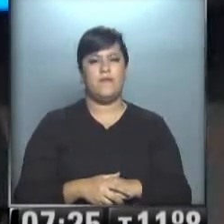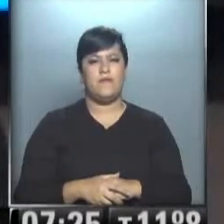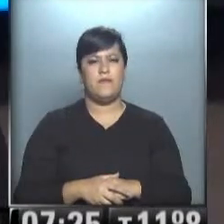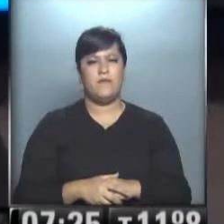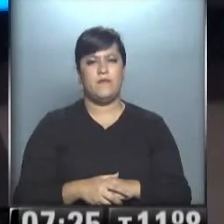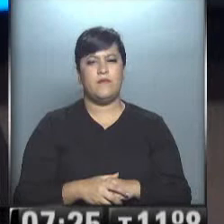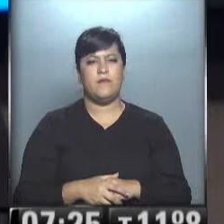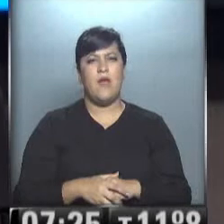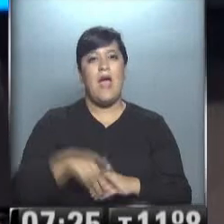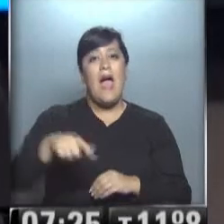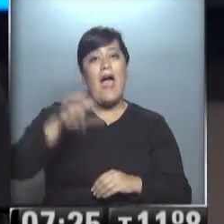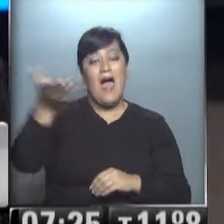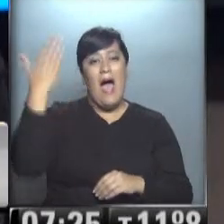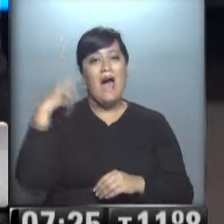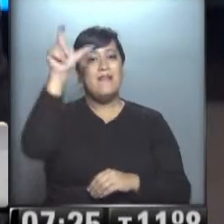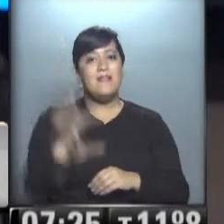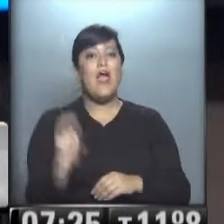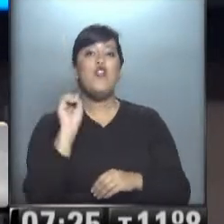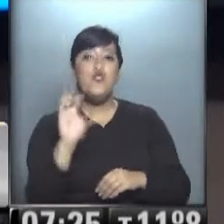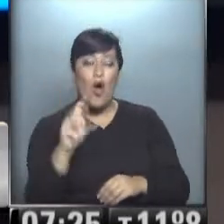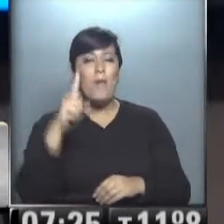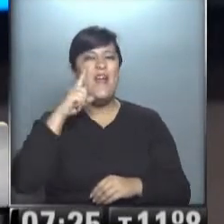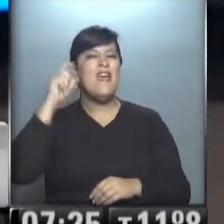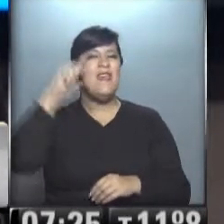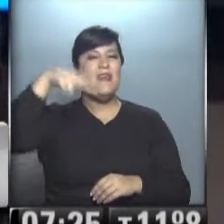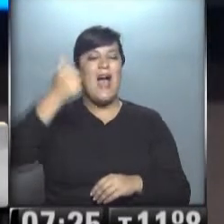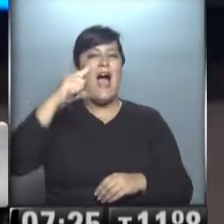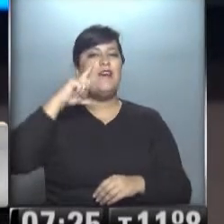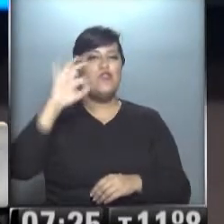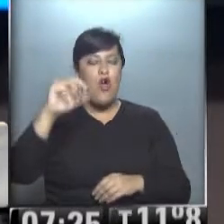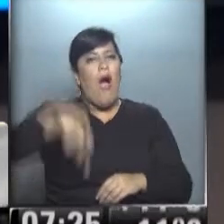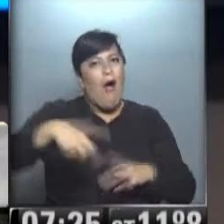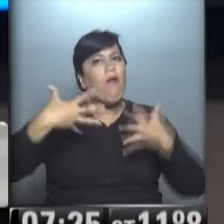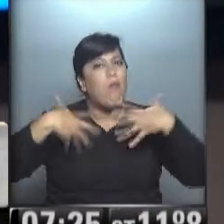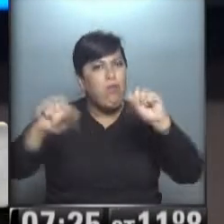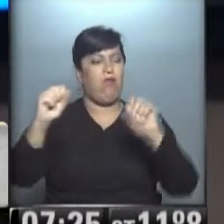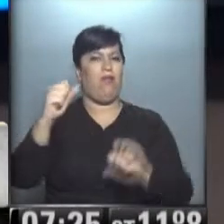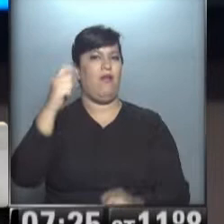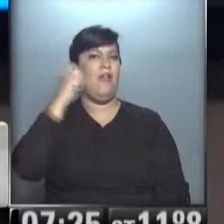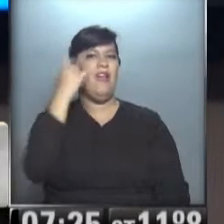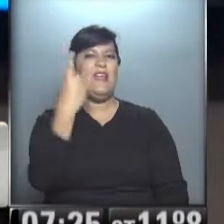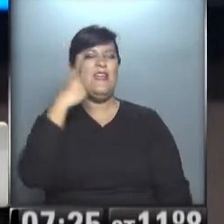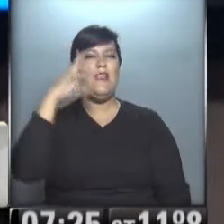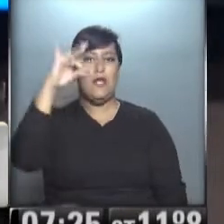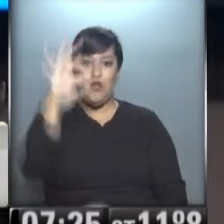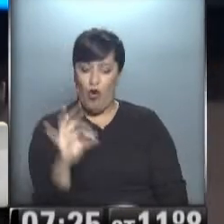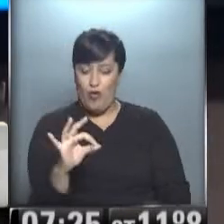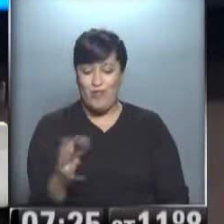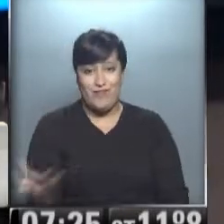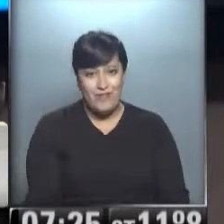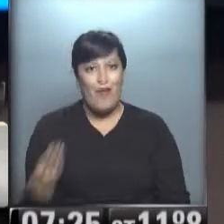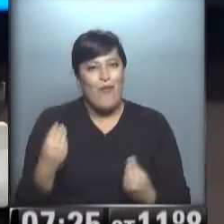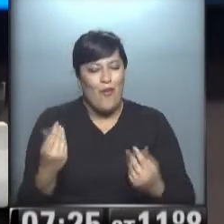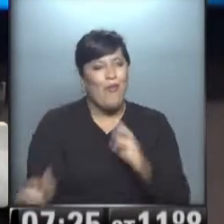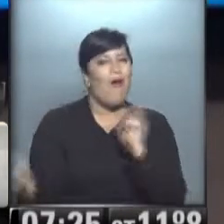creo que desde ayer ya ha ido desde una después el proceso personal legalmente por lo menos es así pero